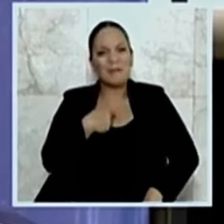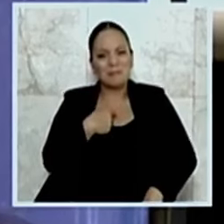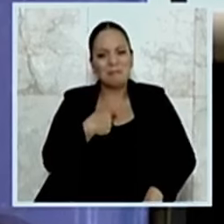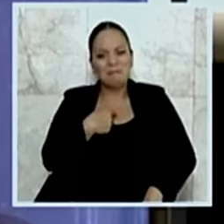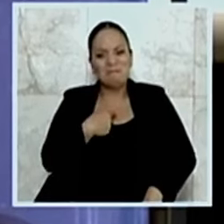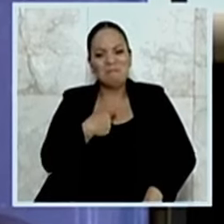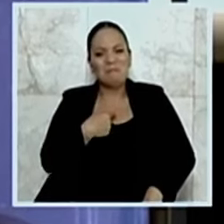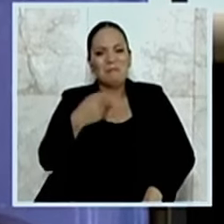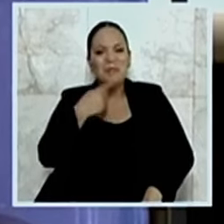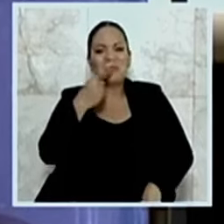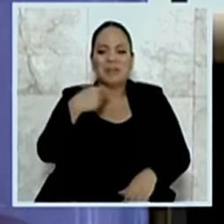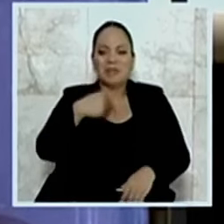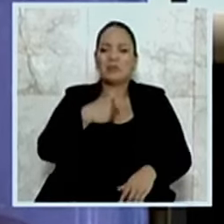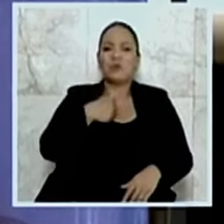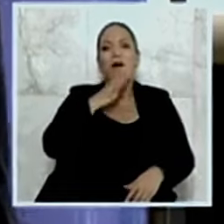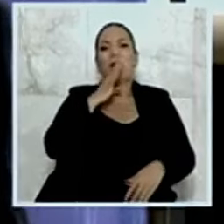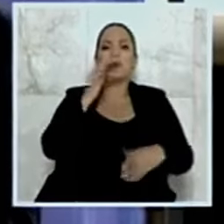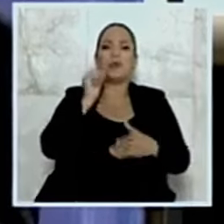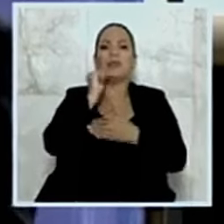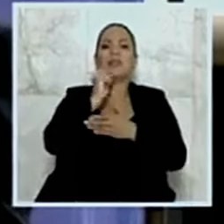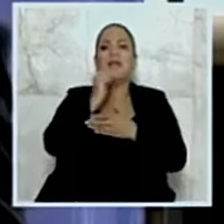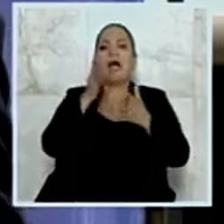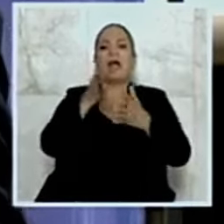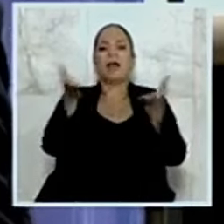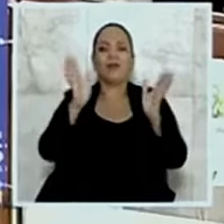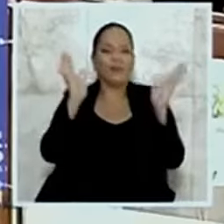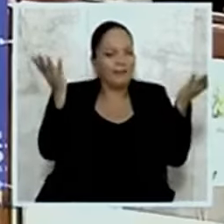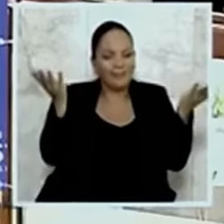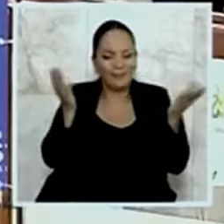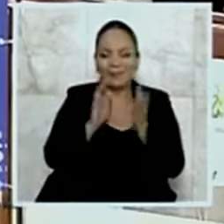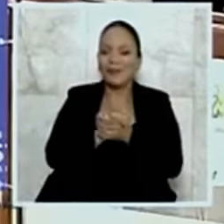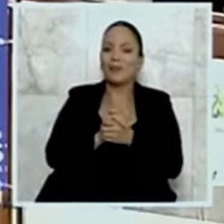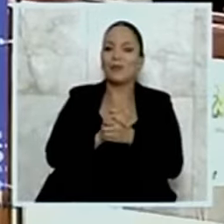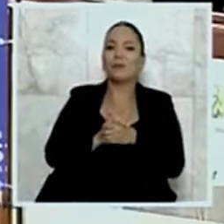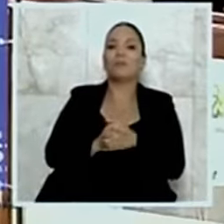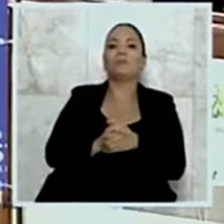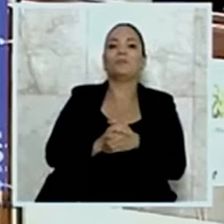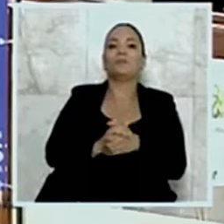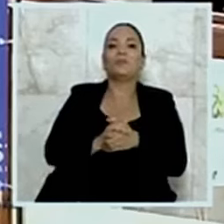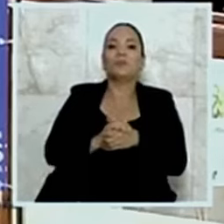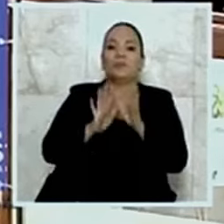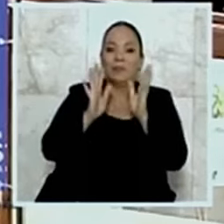Hoy, ya veo yo, y a mí me acusan de